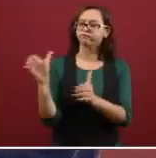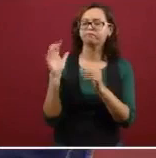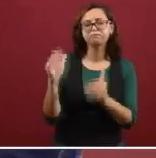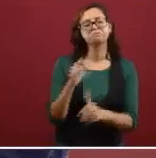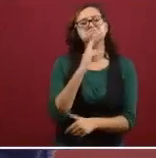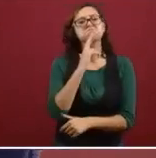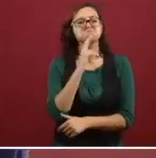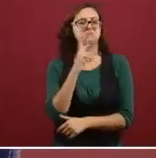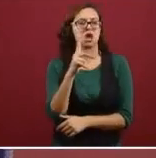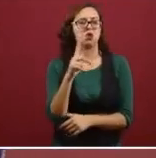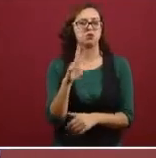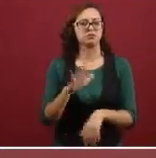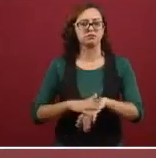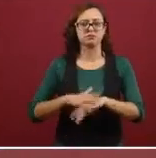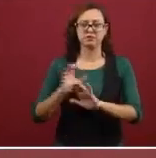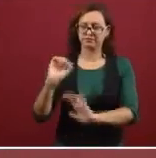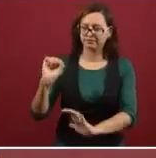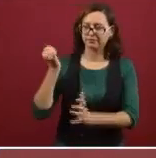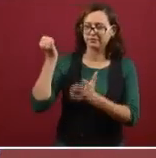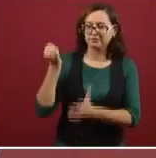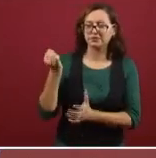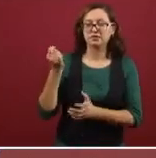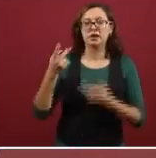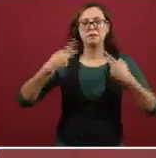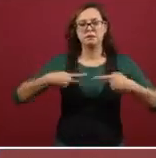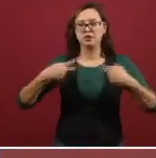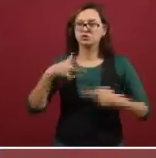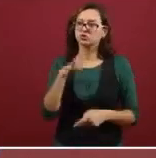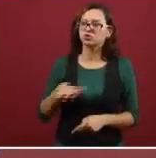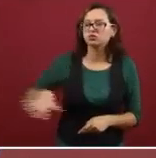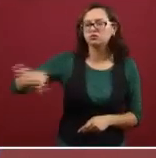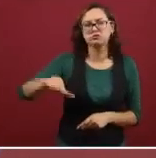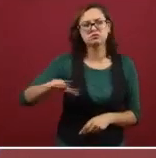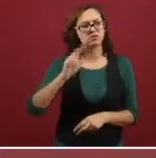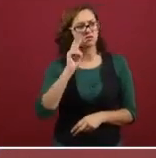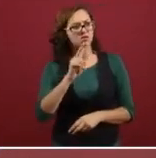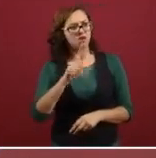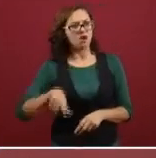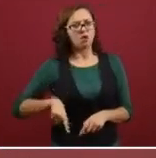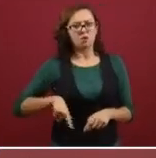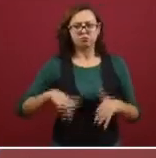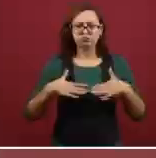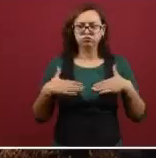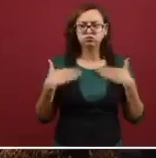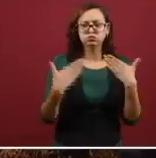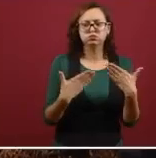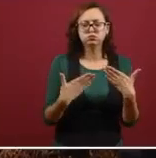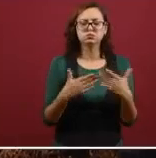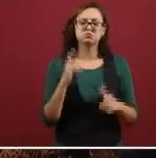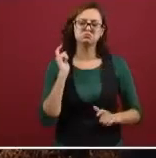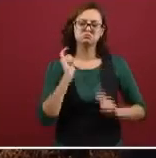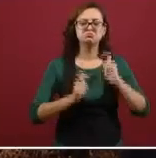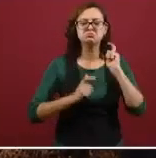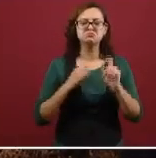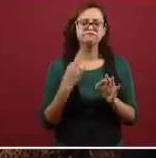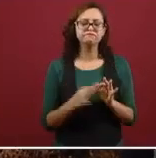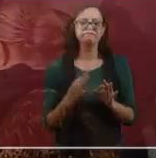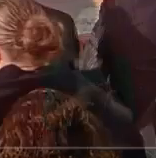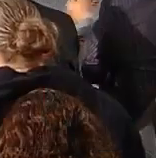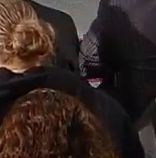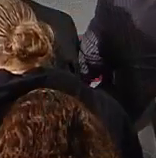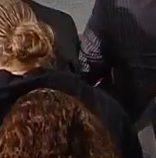Al tener la gente más confianza en el gobierno, están pagando más sus